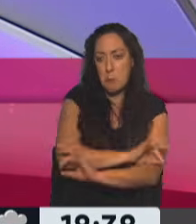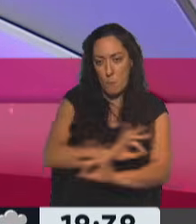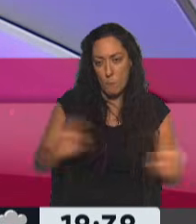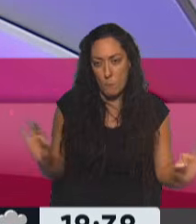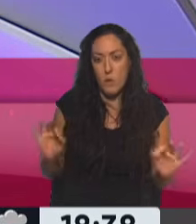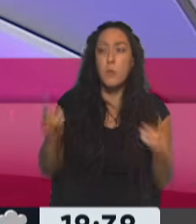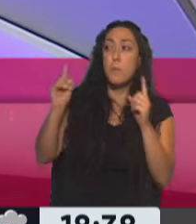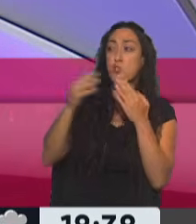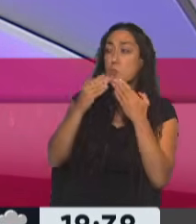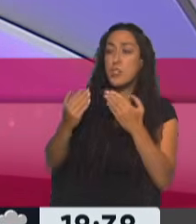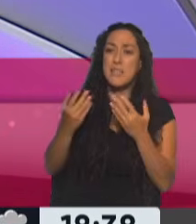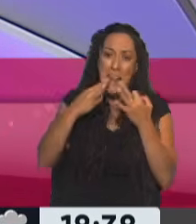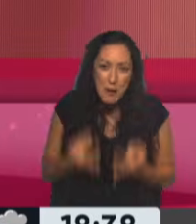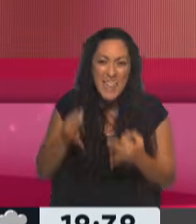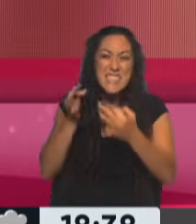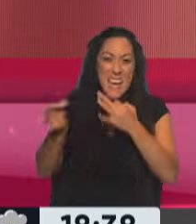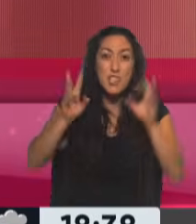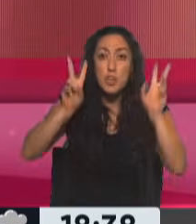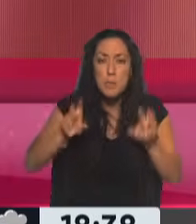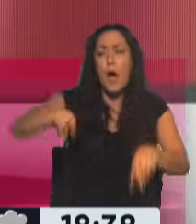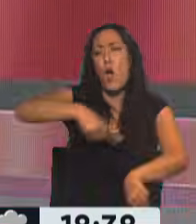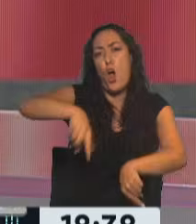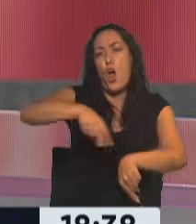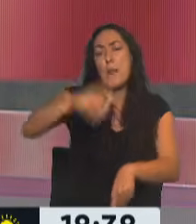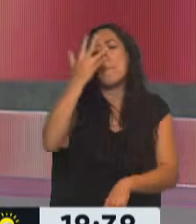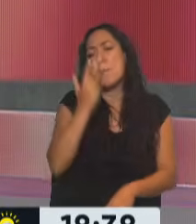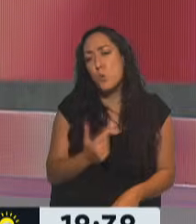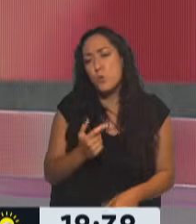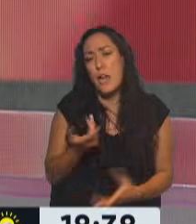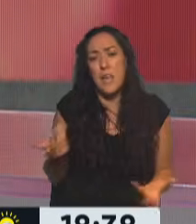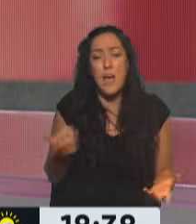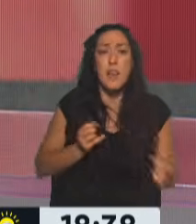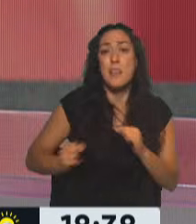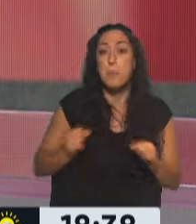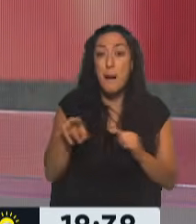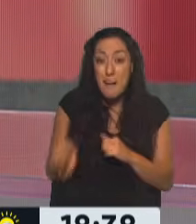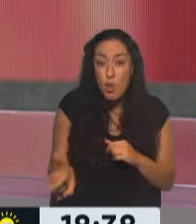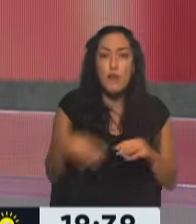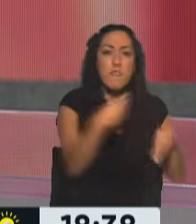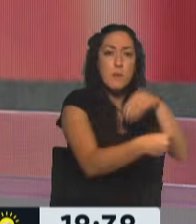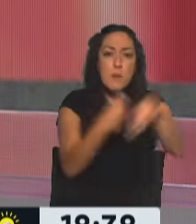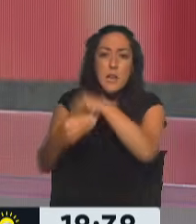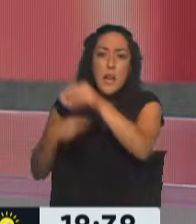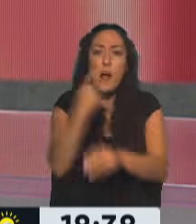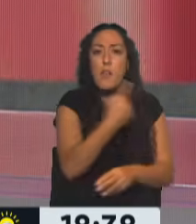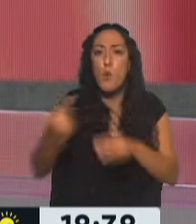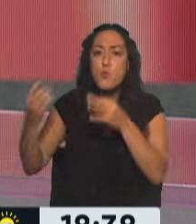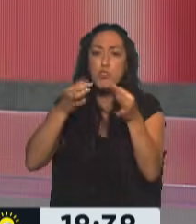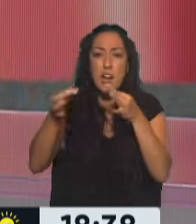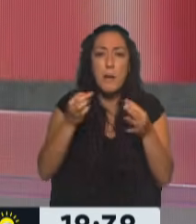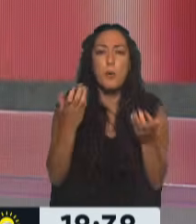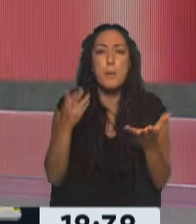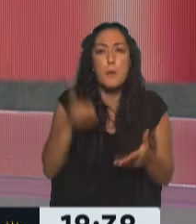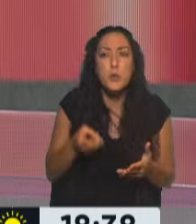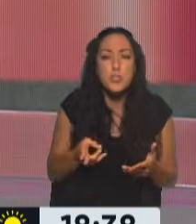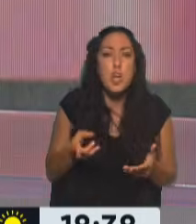muchísimas gracias. Horas nos quedaríamos hablando de este tema, como seguramente con estos disparadores lo harán en cada familia, porque en vez de la prohibición también